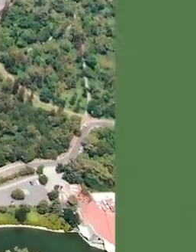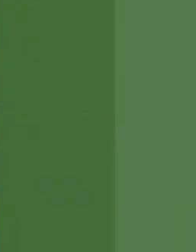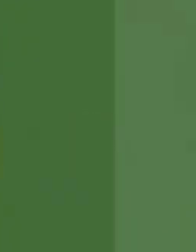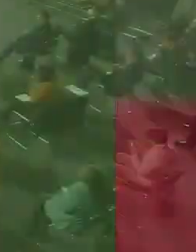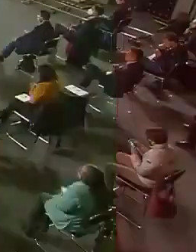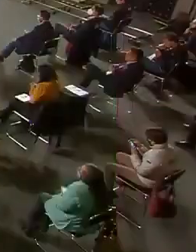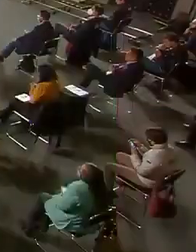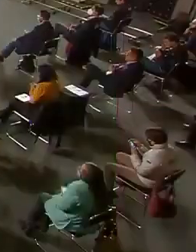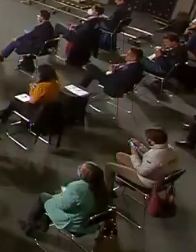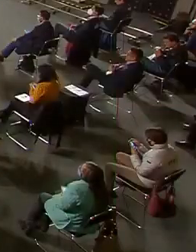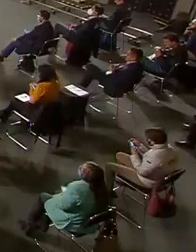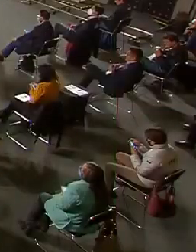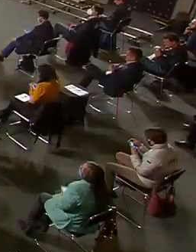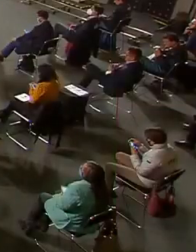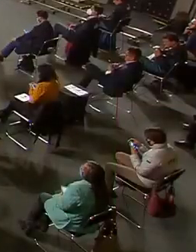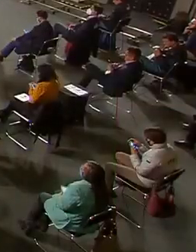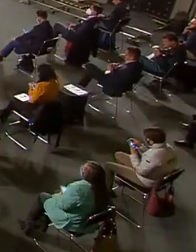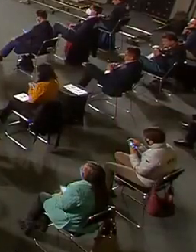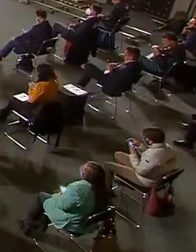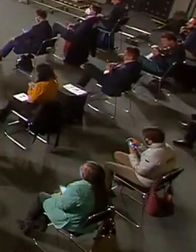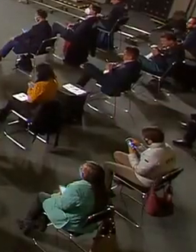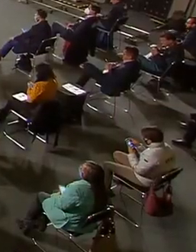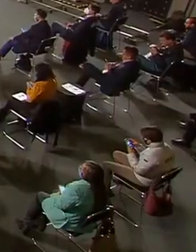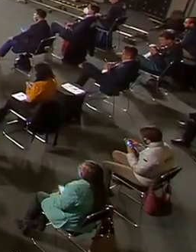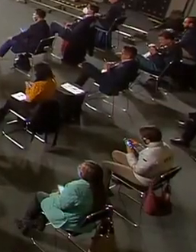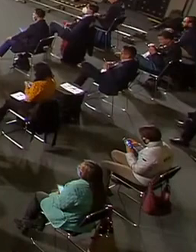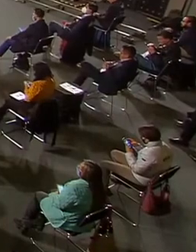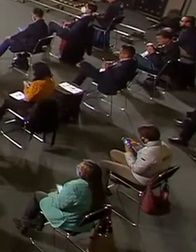personas. Gobierno de México.